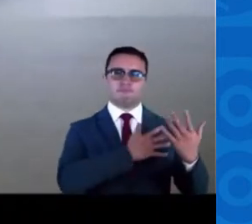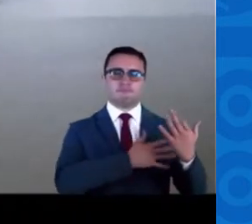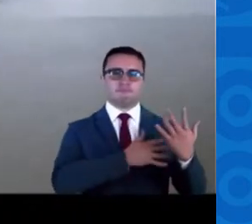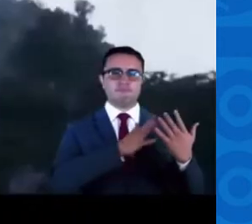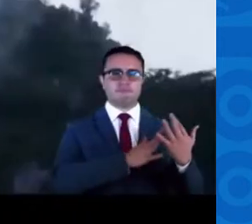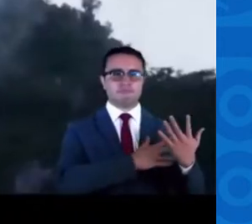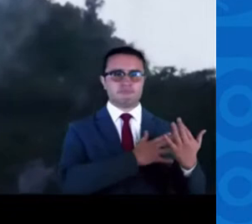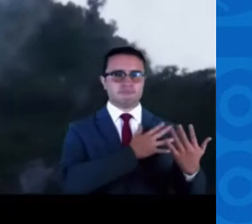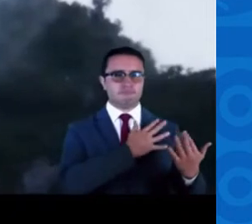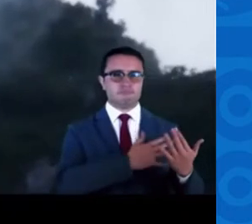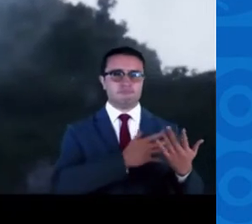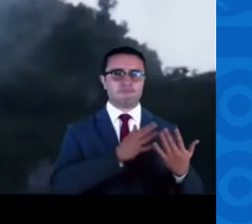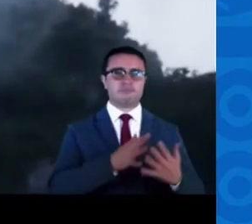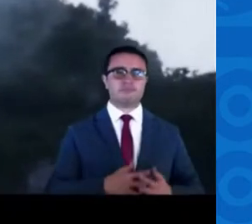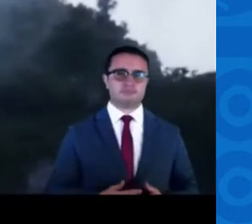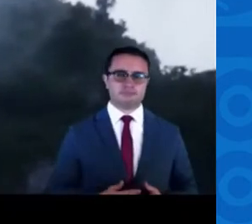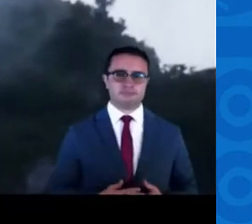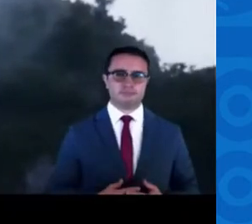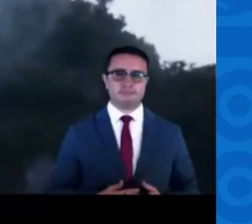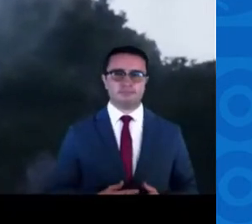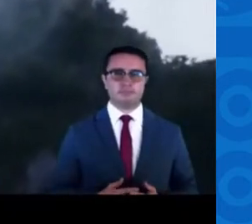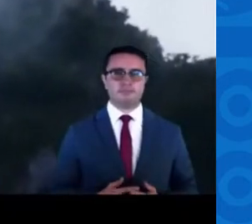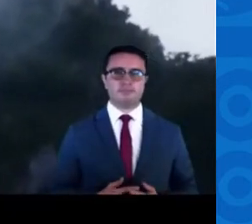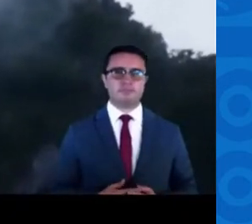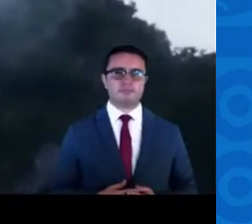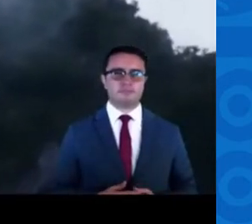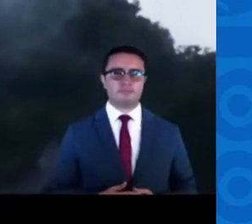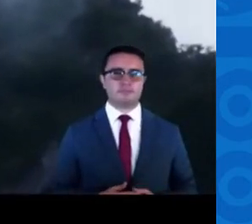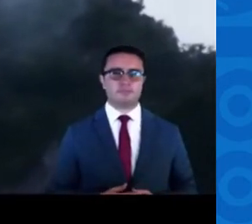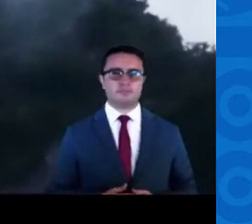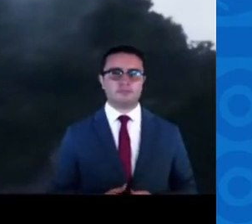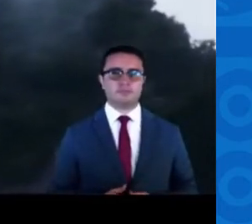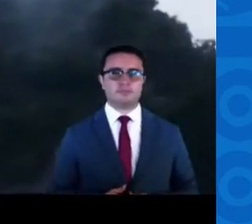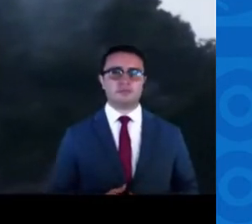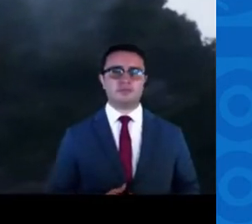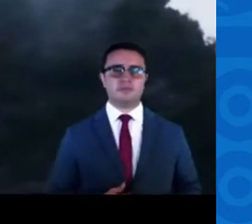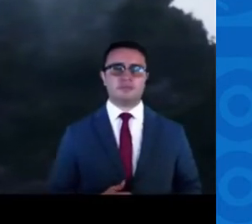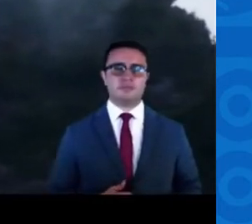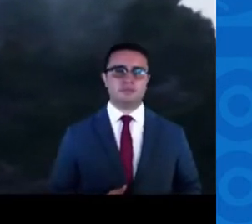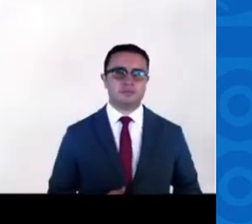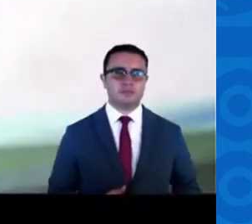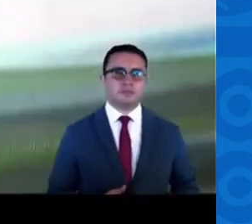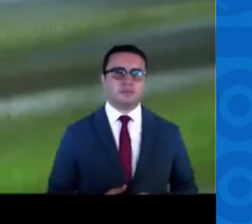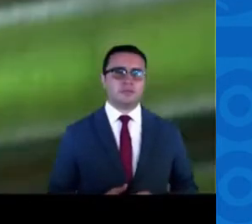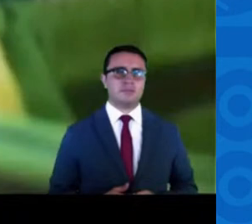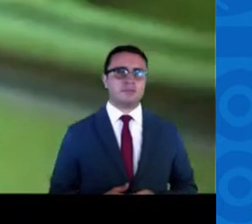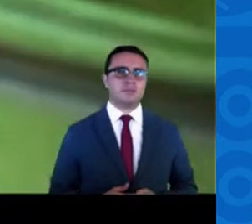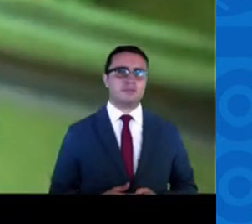agua.